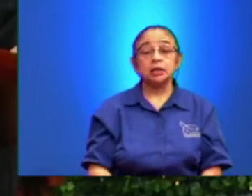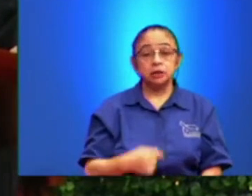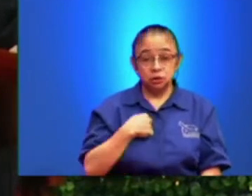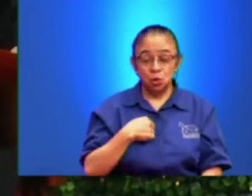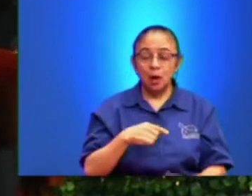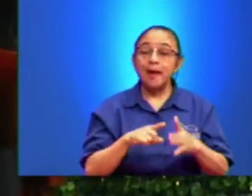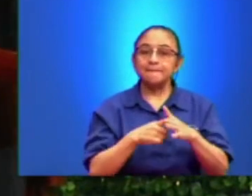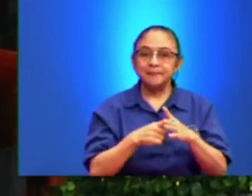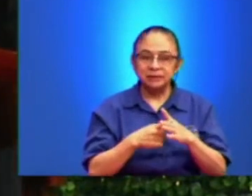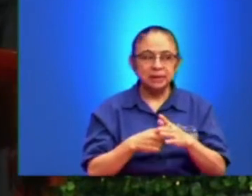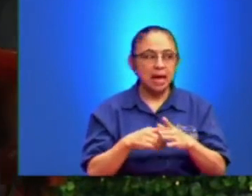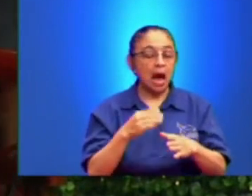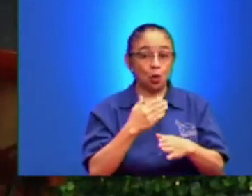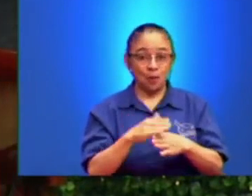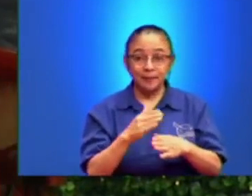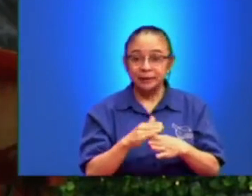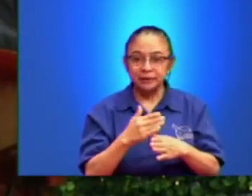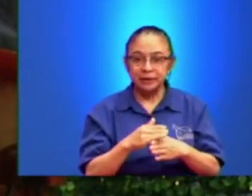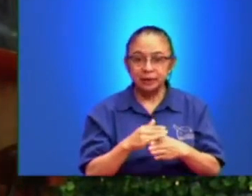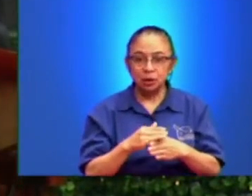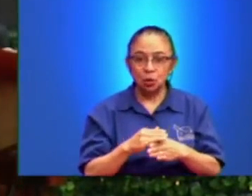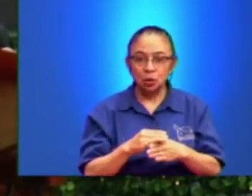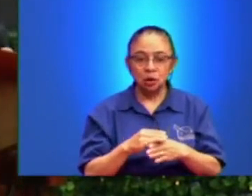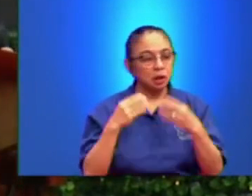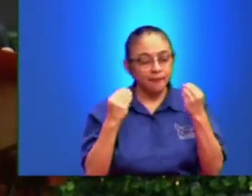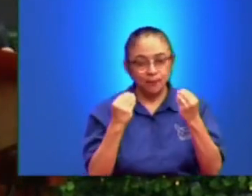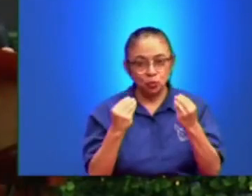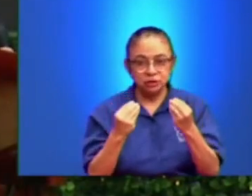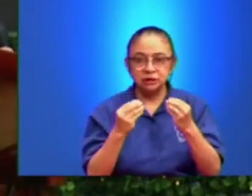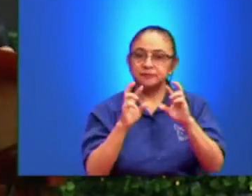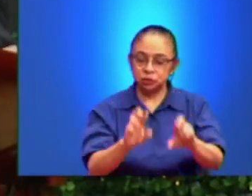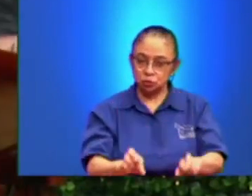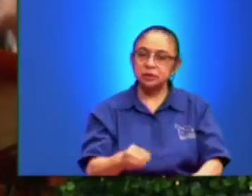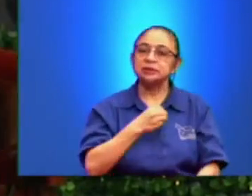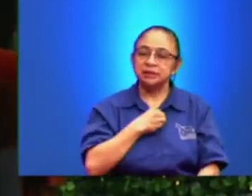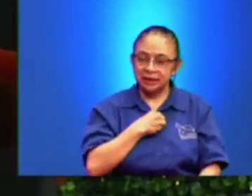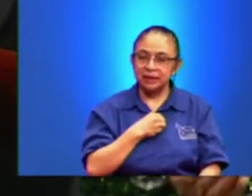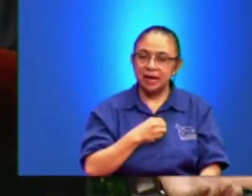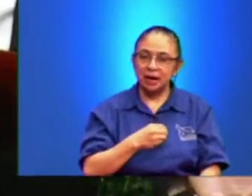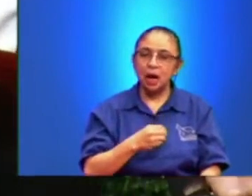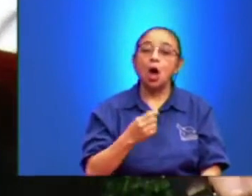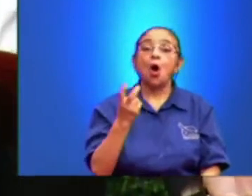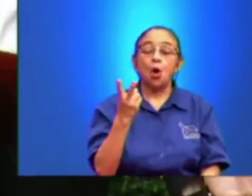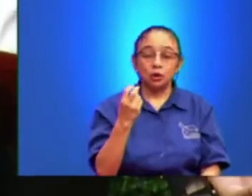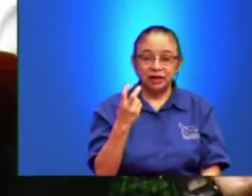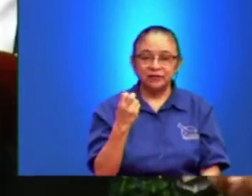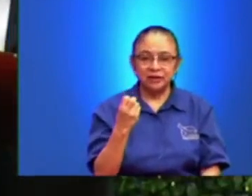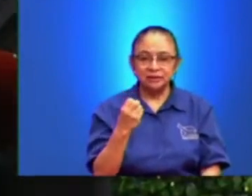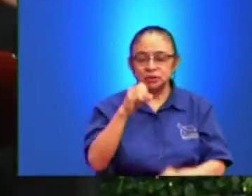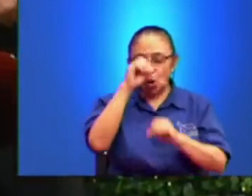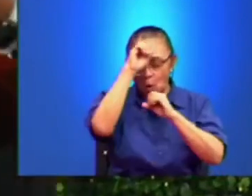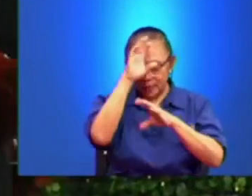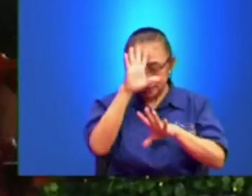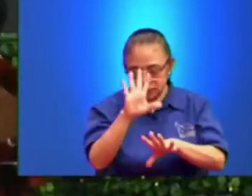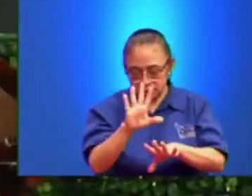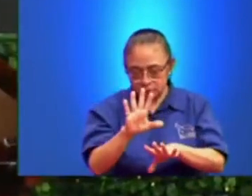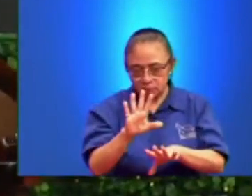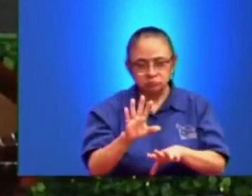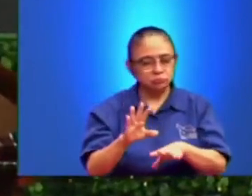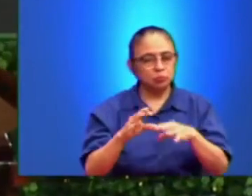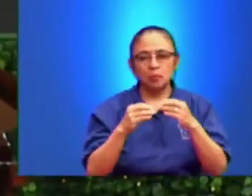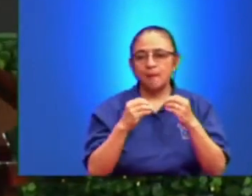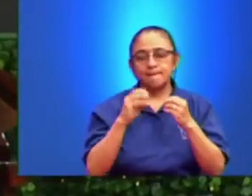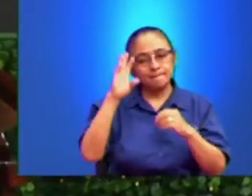lo empecé a compartir mucha gente quería volverse a bautizar porque también lo habían hecho por obediencia sin conocimiento y al